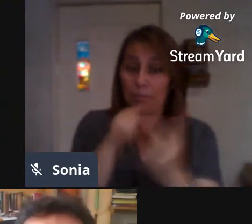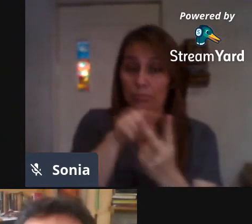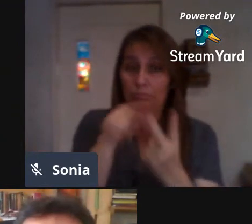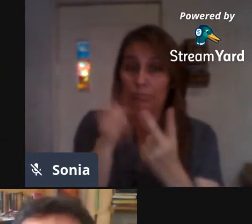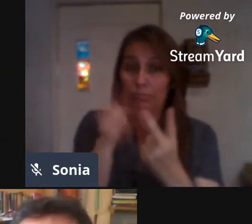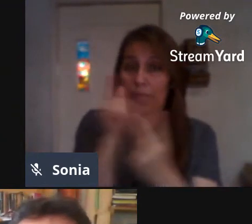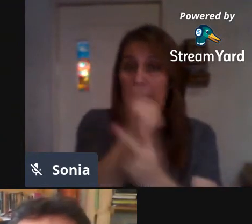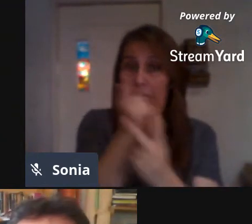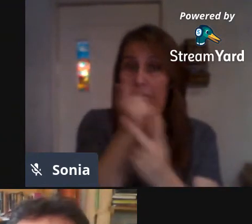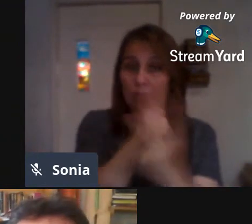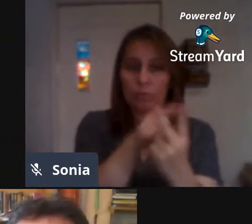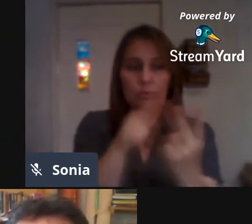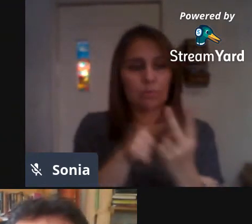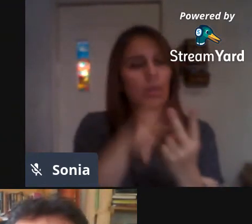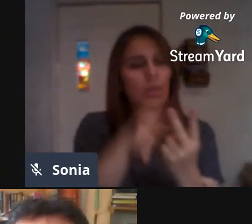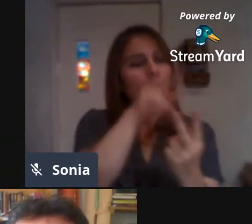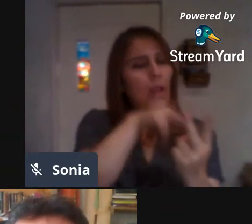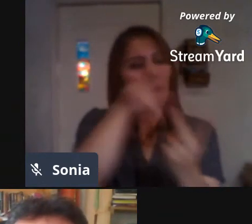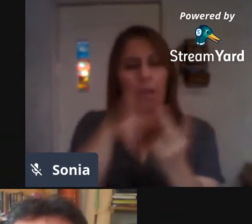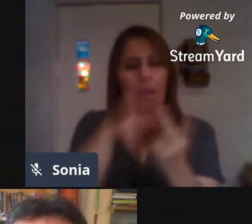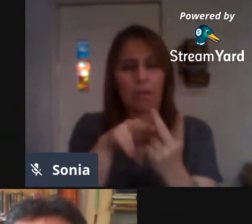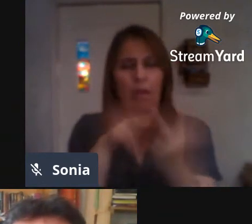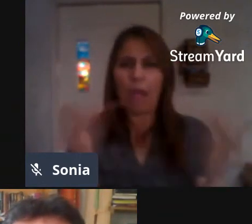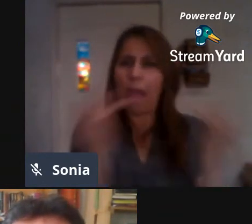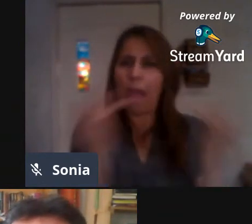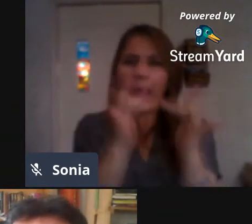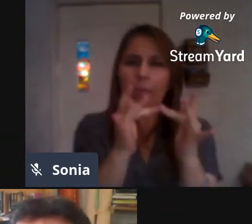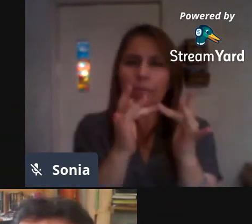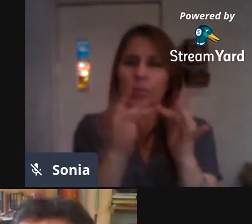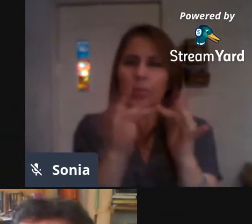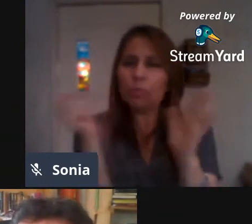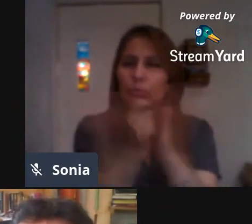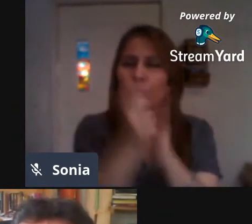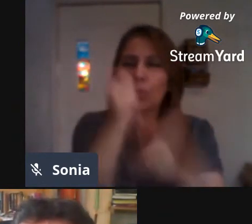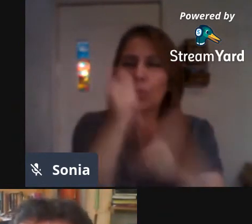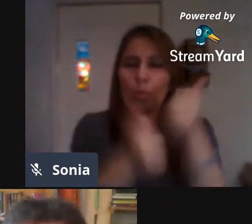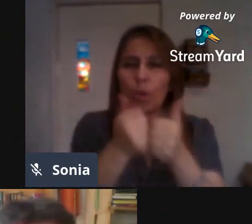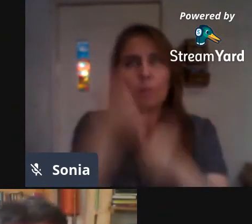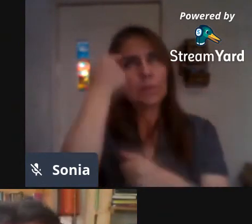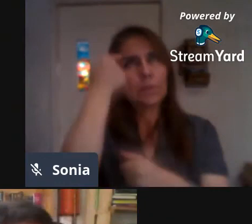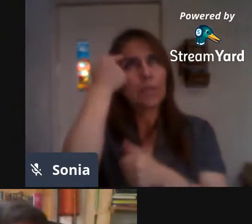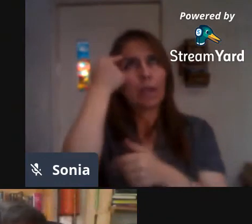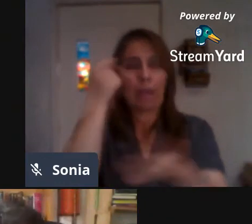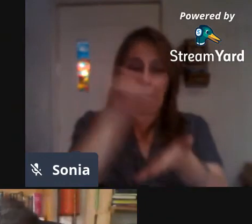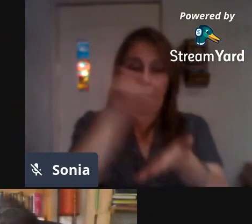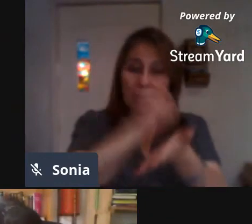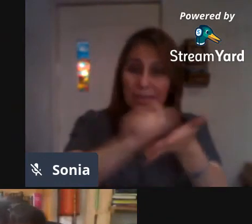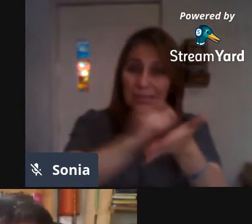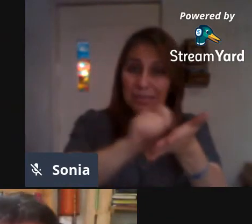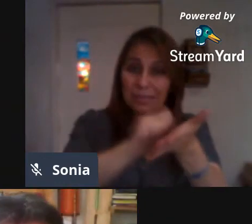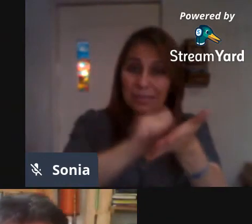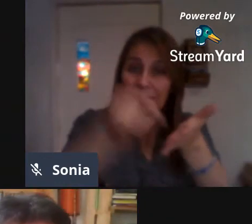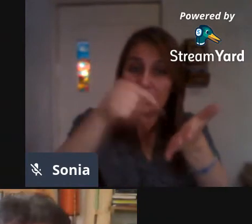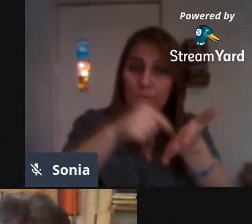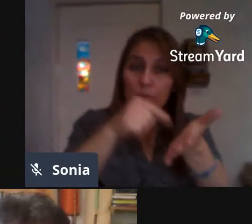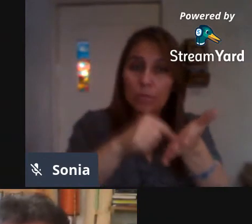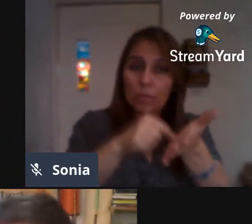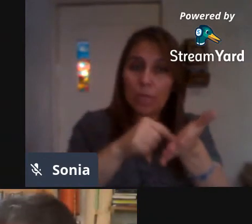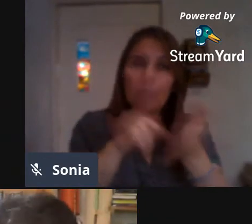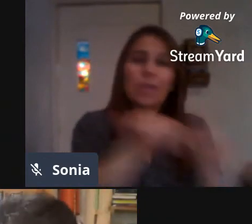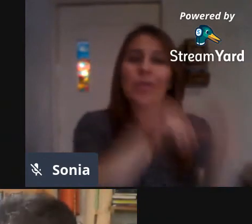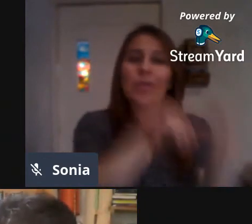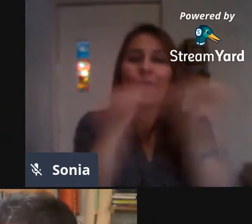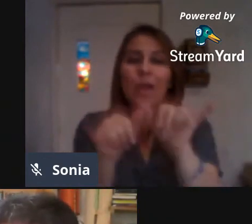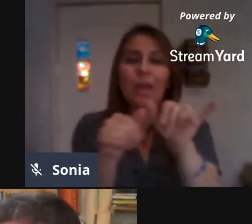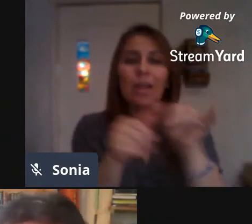en en pensar esa idea de la escritura como como los tránsitos en uno de los